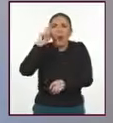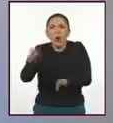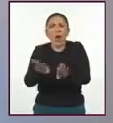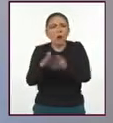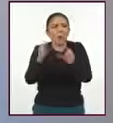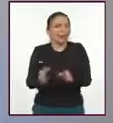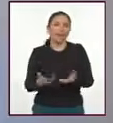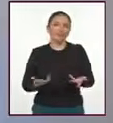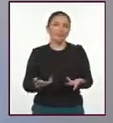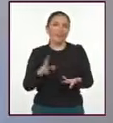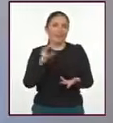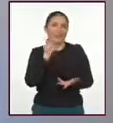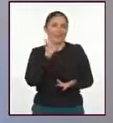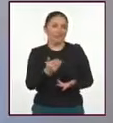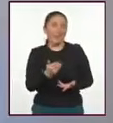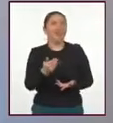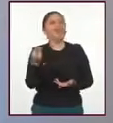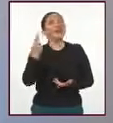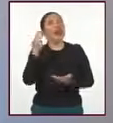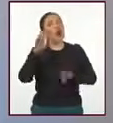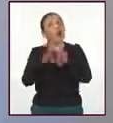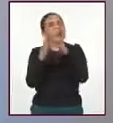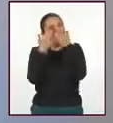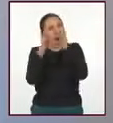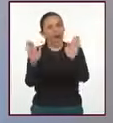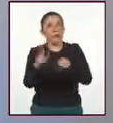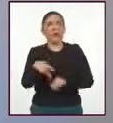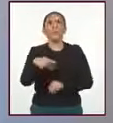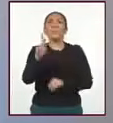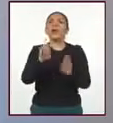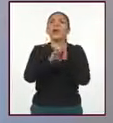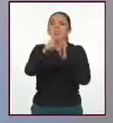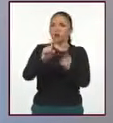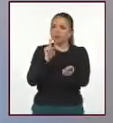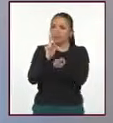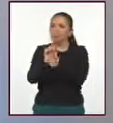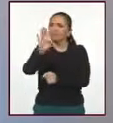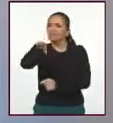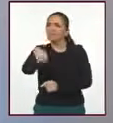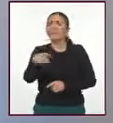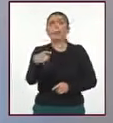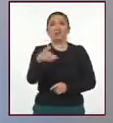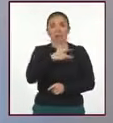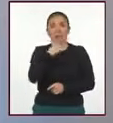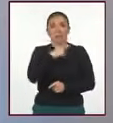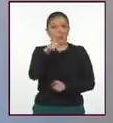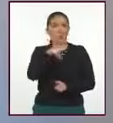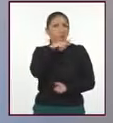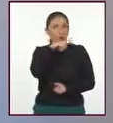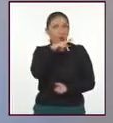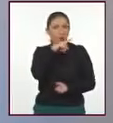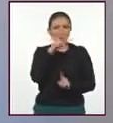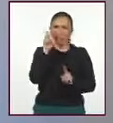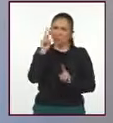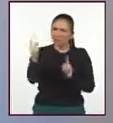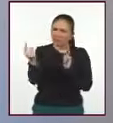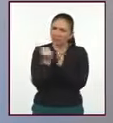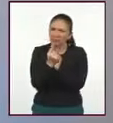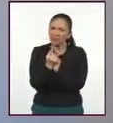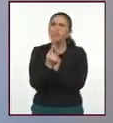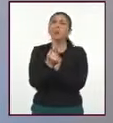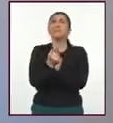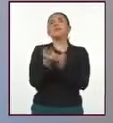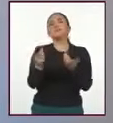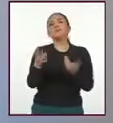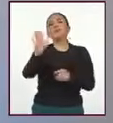no soluciona, no da la apertura. Pero si nos acercamos con esa persona que nos preocupa, abrimos el espacio,